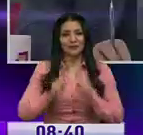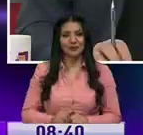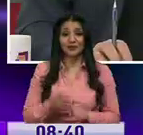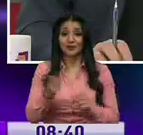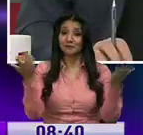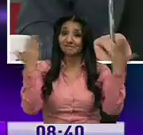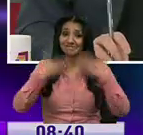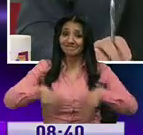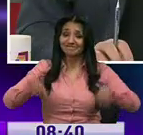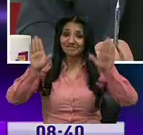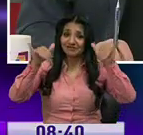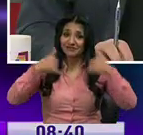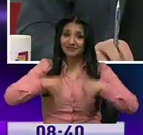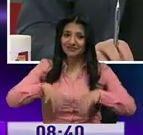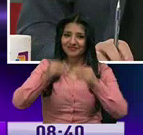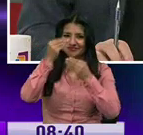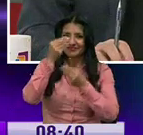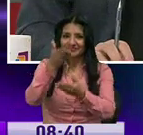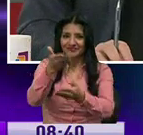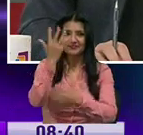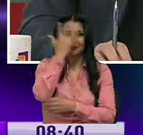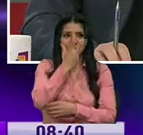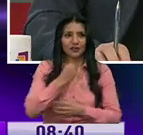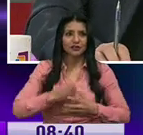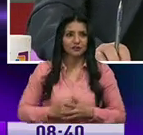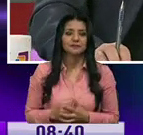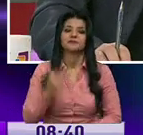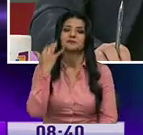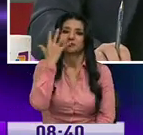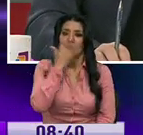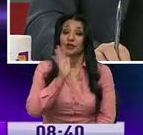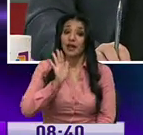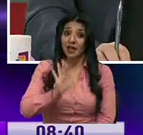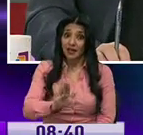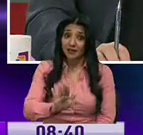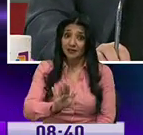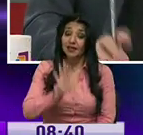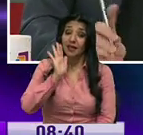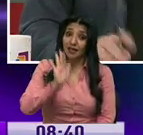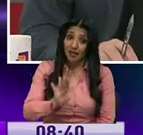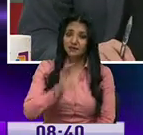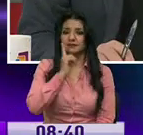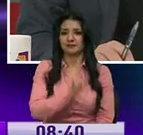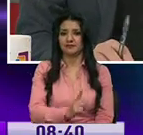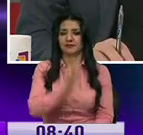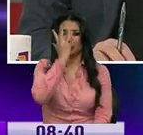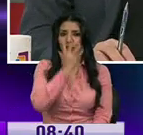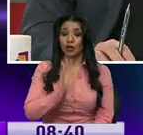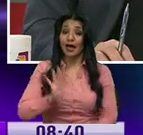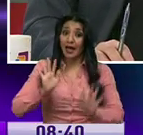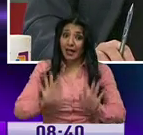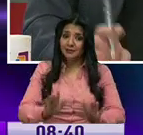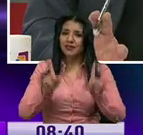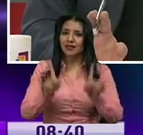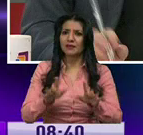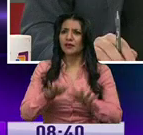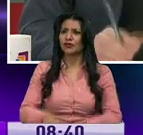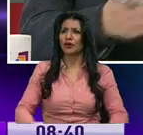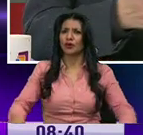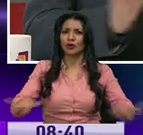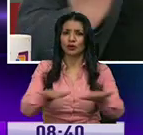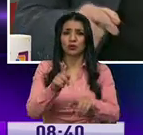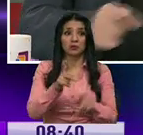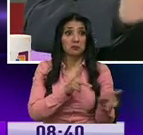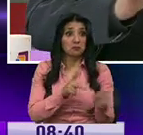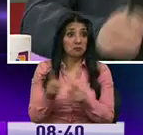esto yo me despido, ustedes siguen con más de En Estudios. Lindo, realmente lindo, Andrea. La verdad es que este tipo de murales deberían estar, sé que hay un